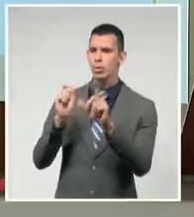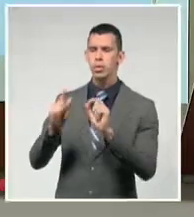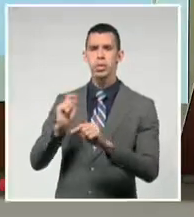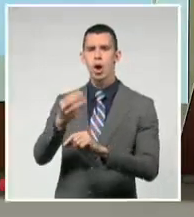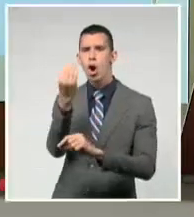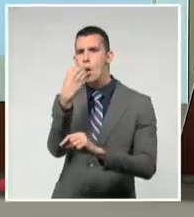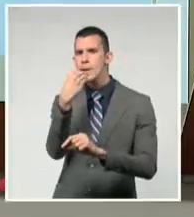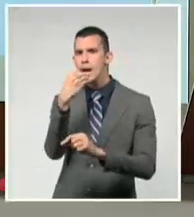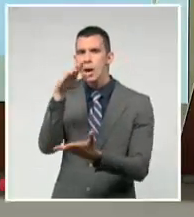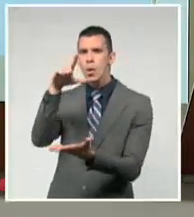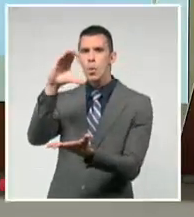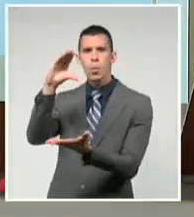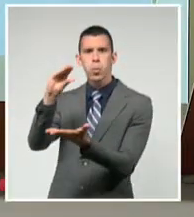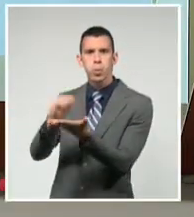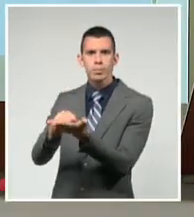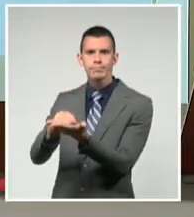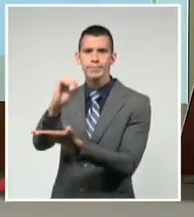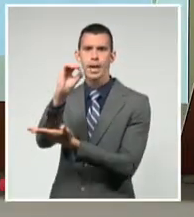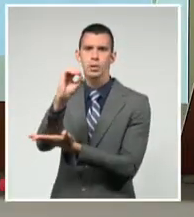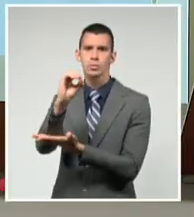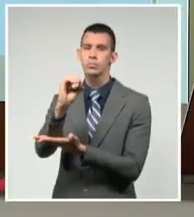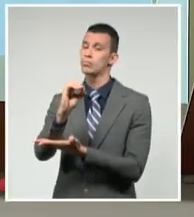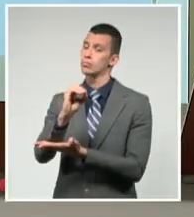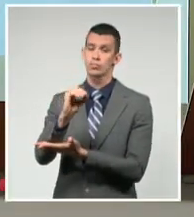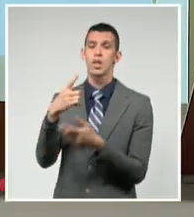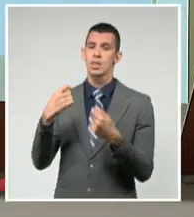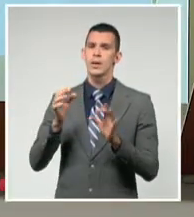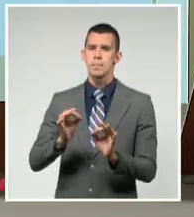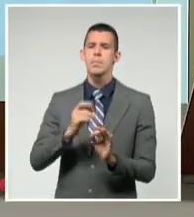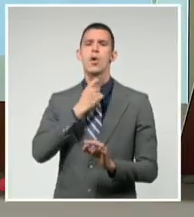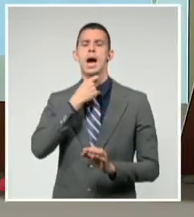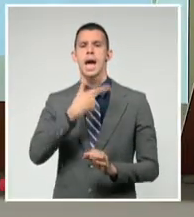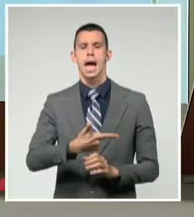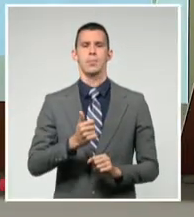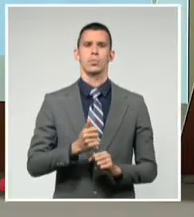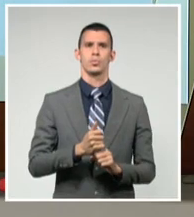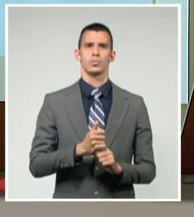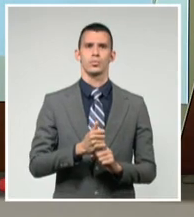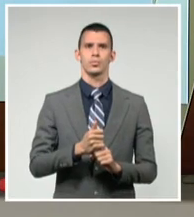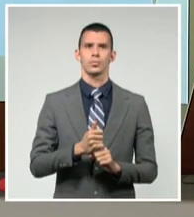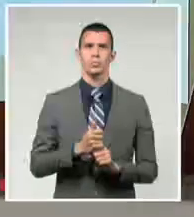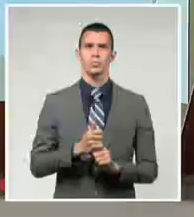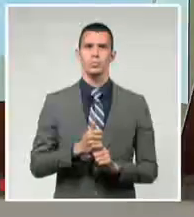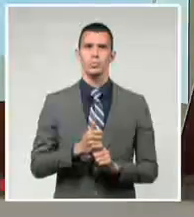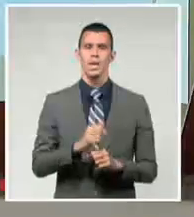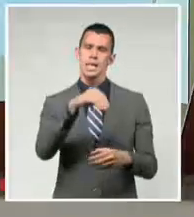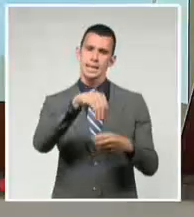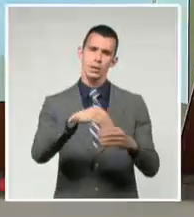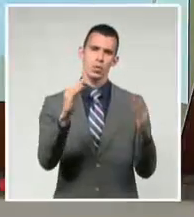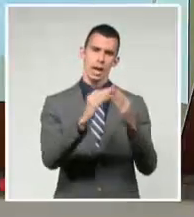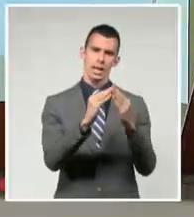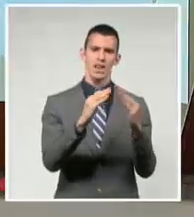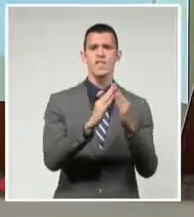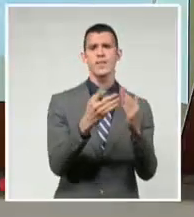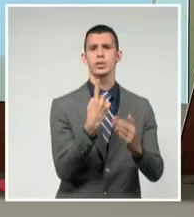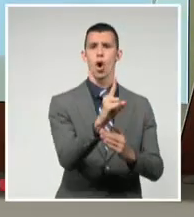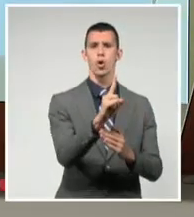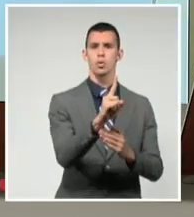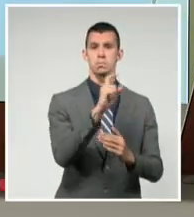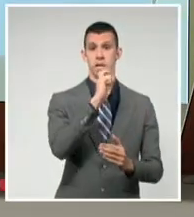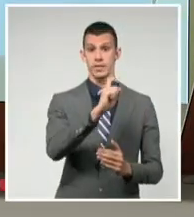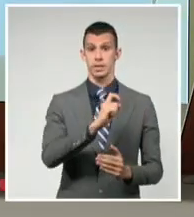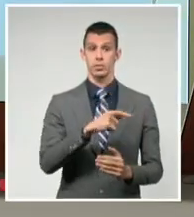se prevé que existan núcleos familiares que no puedan llegar al valor de la canasta de bienes y servicios para cada uno y entonces ahí